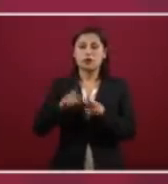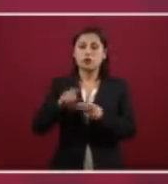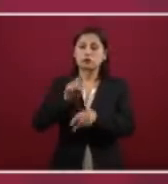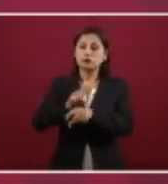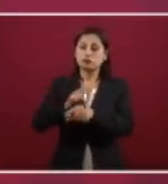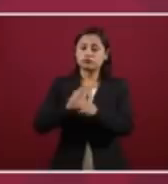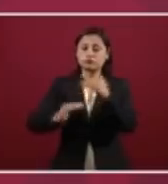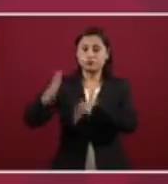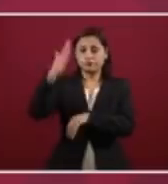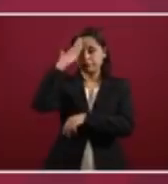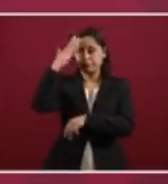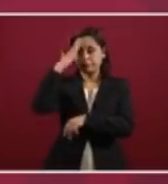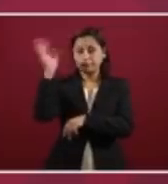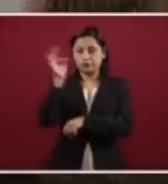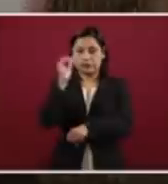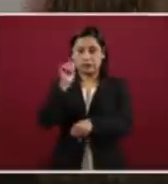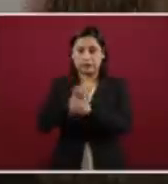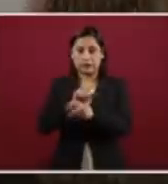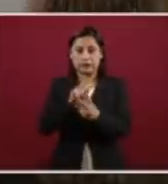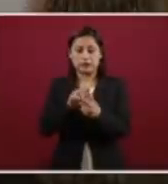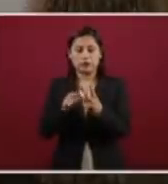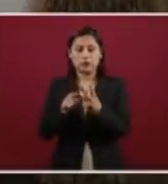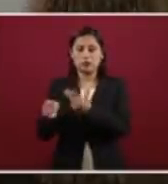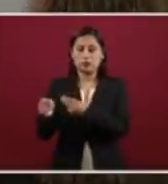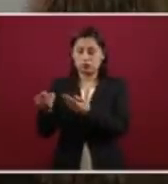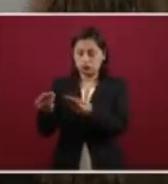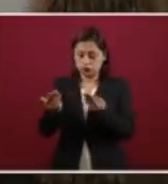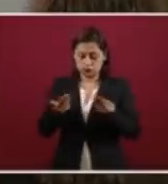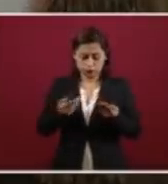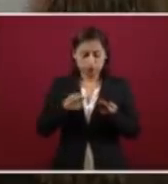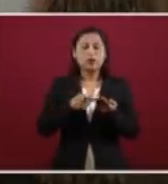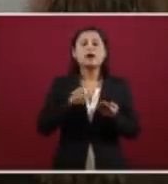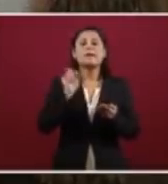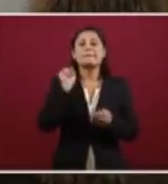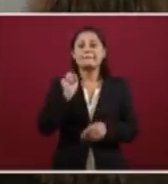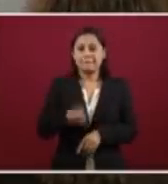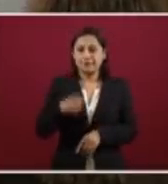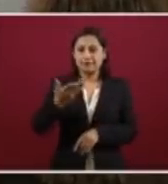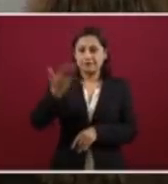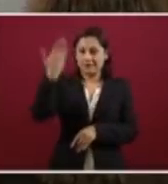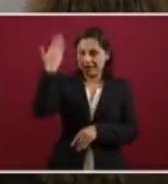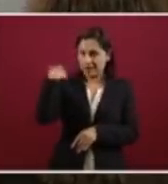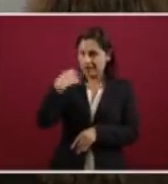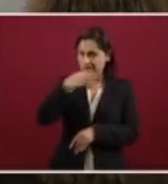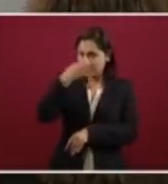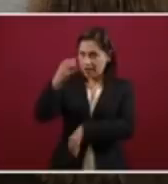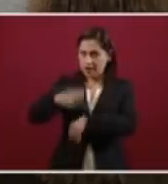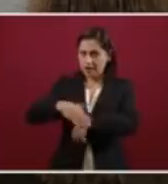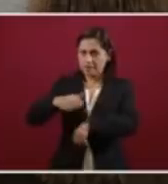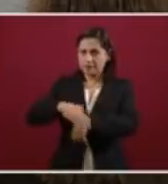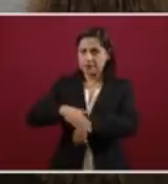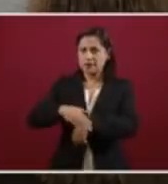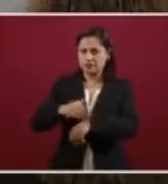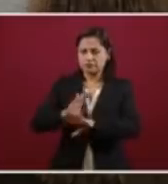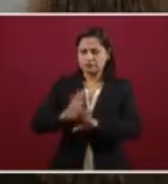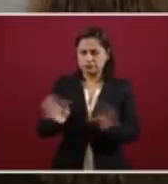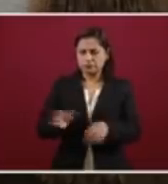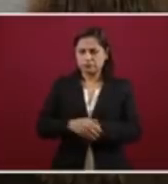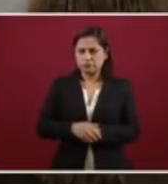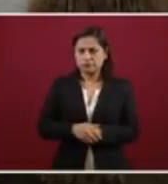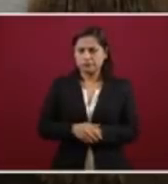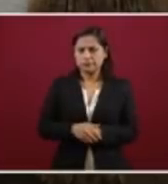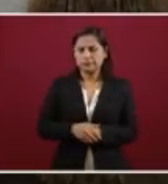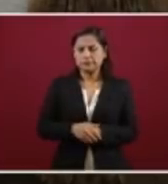Federación, y son prácticamente las mismas observaciones que ya anteriormente se han mencionado, y hemos